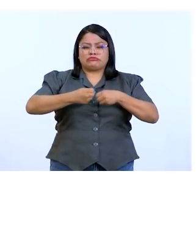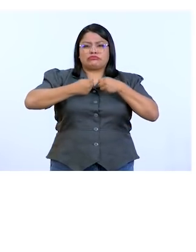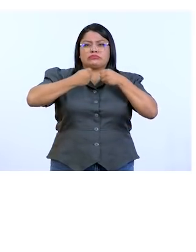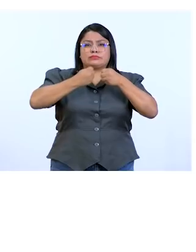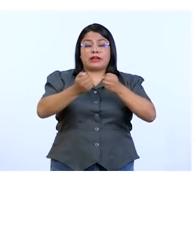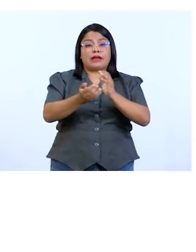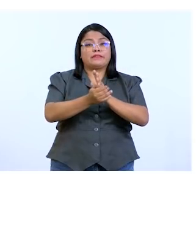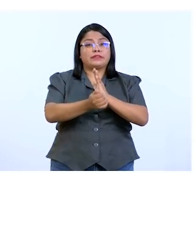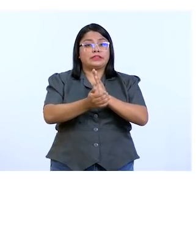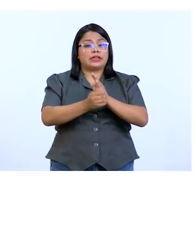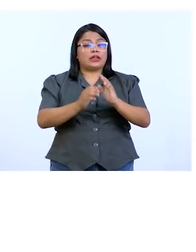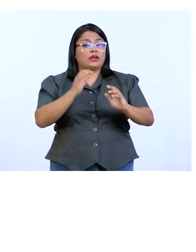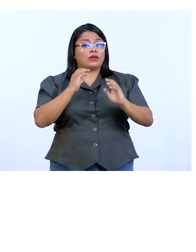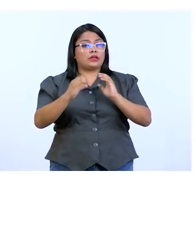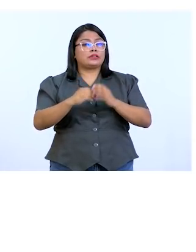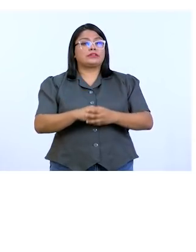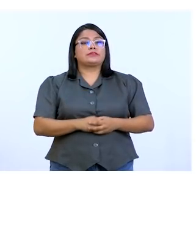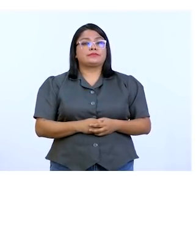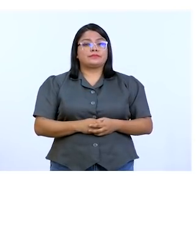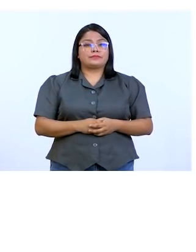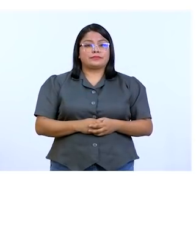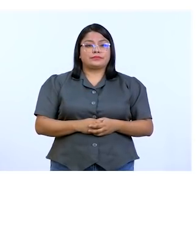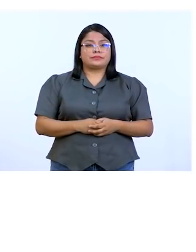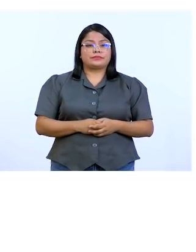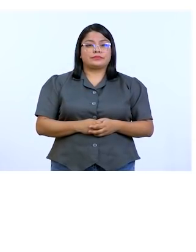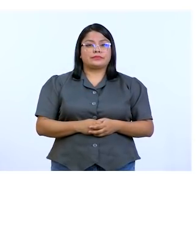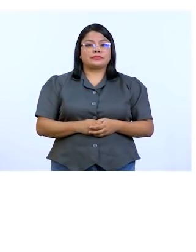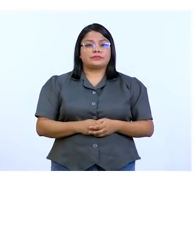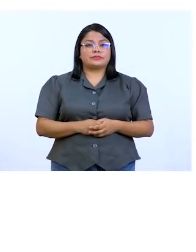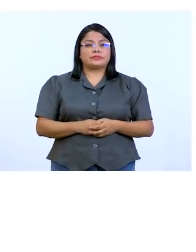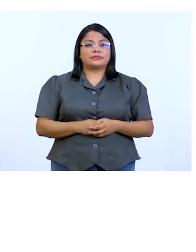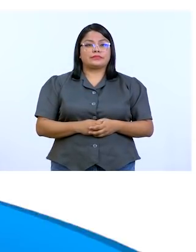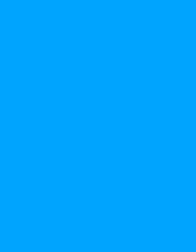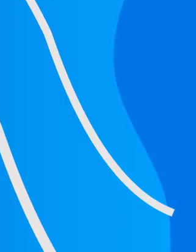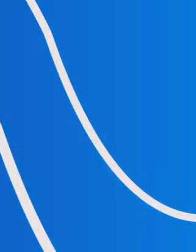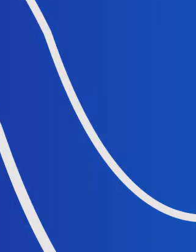texto y fortalezcan las habilidades comunicativas.